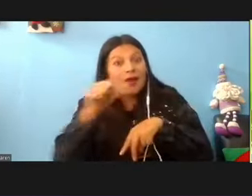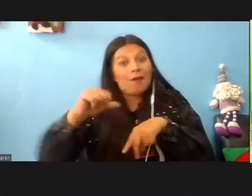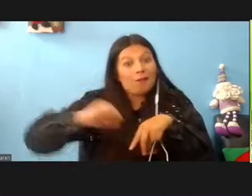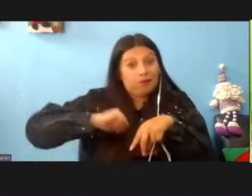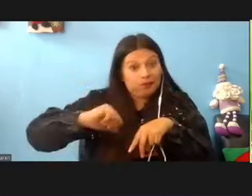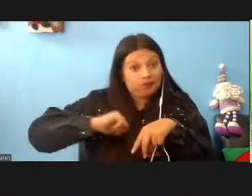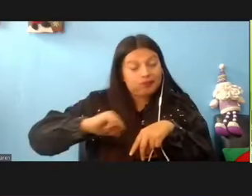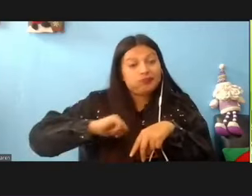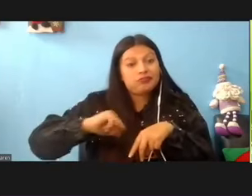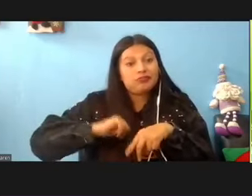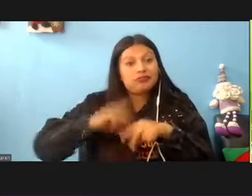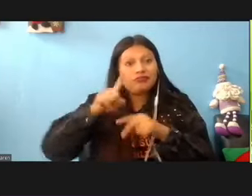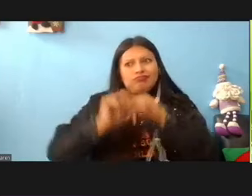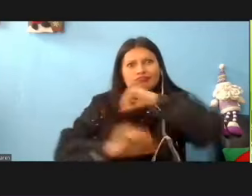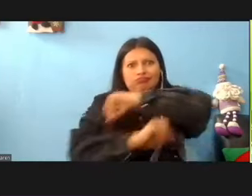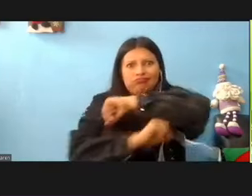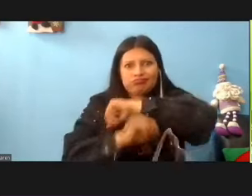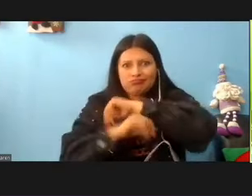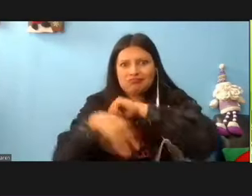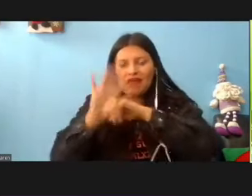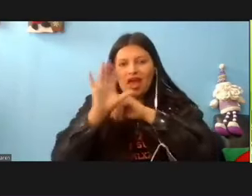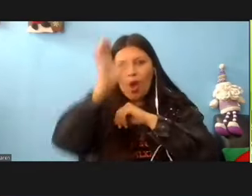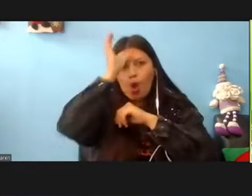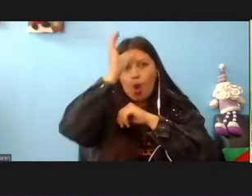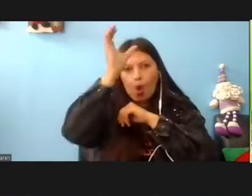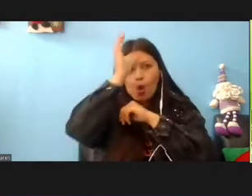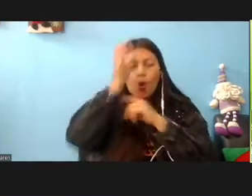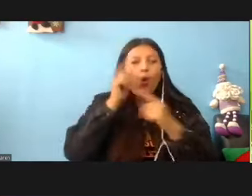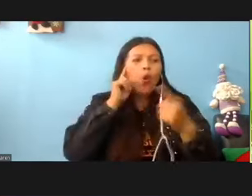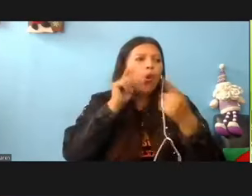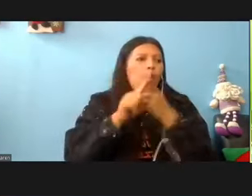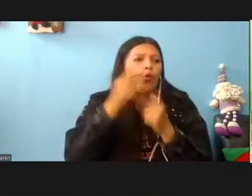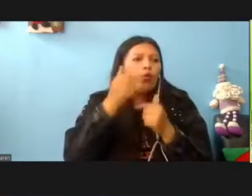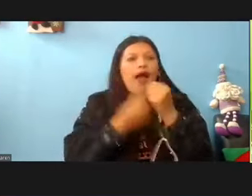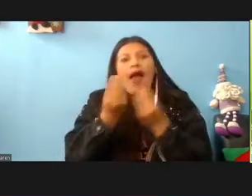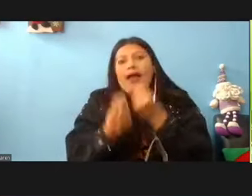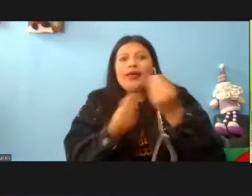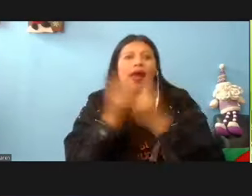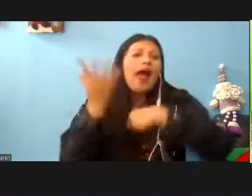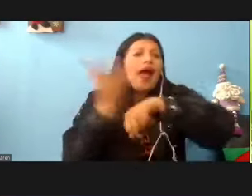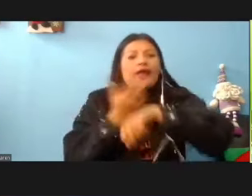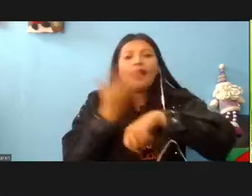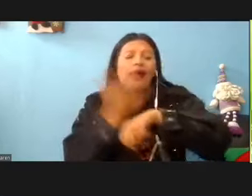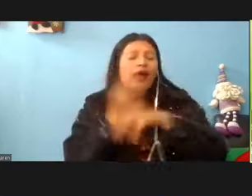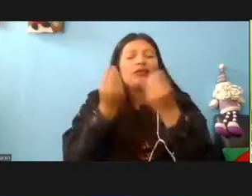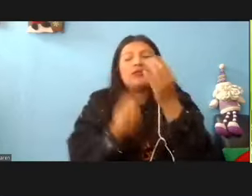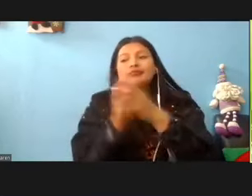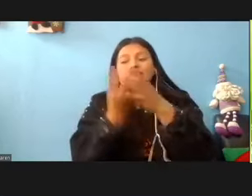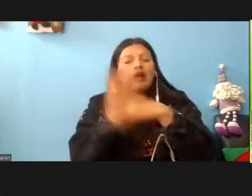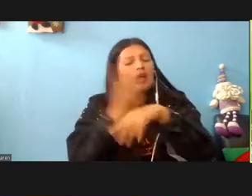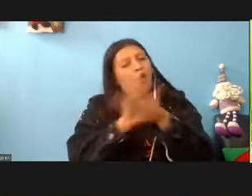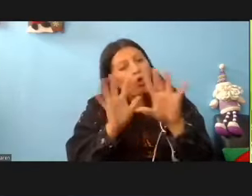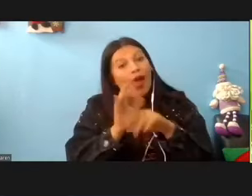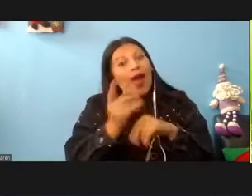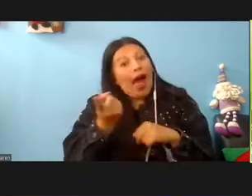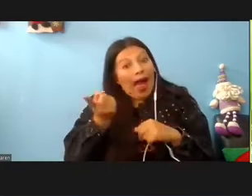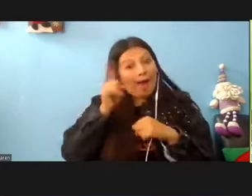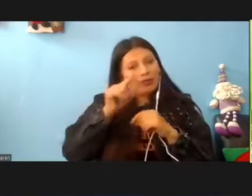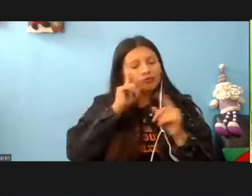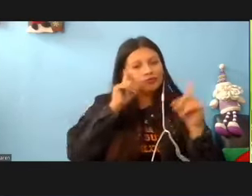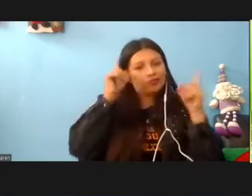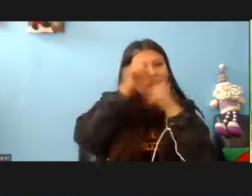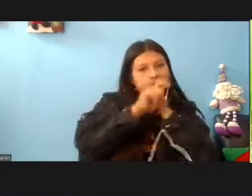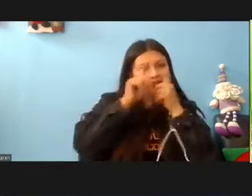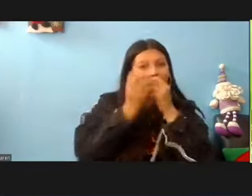una fortaleza conceptual. Ellos no están solo haciendo arte, creando arte, sino que están